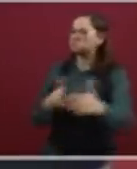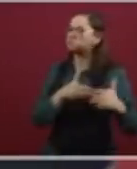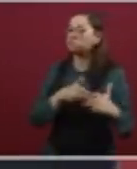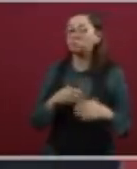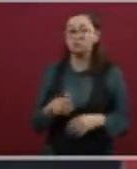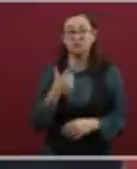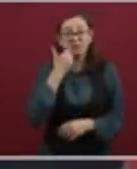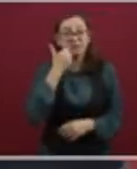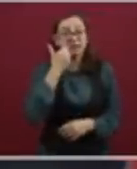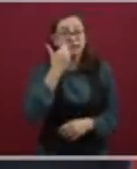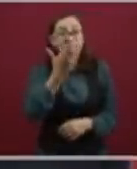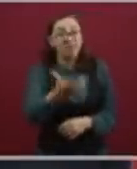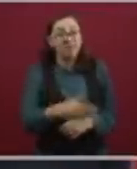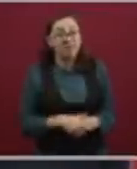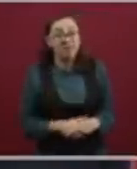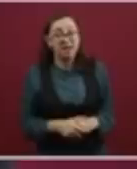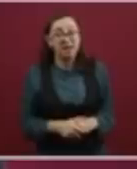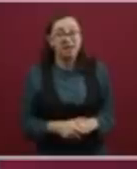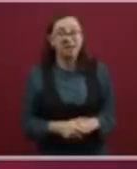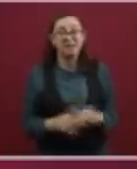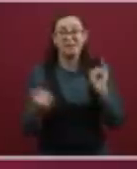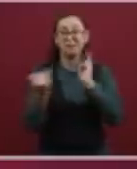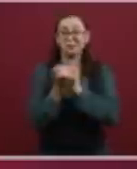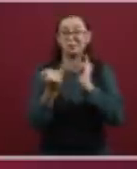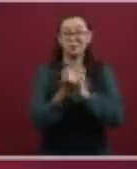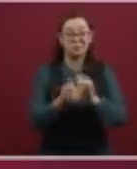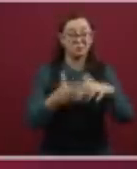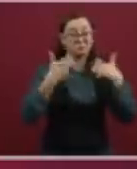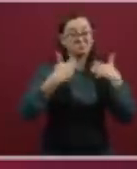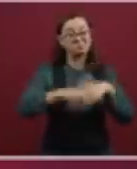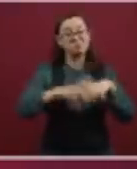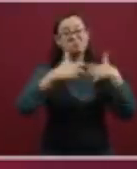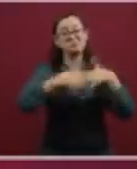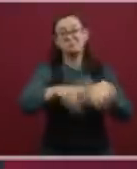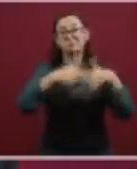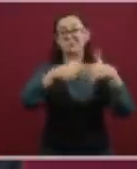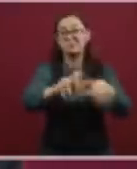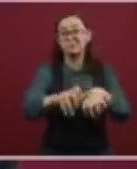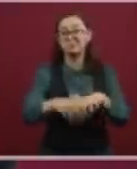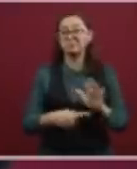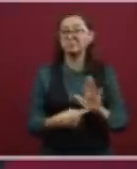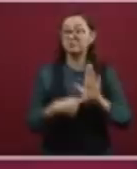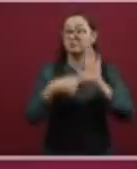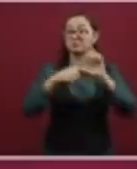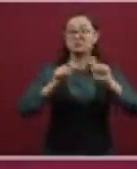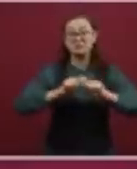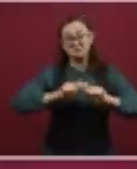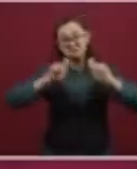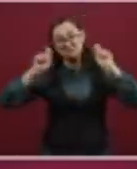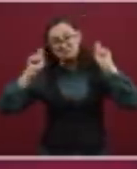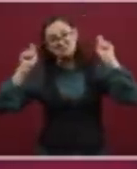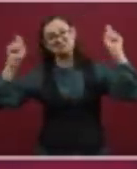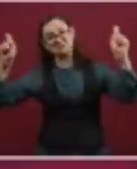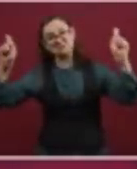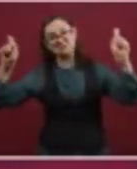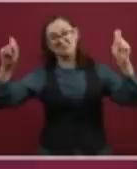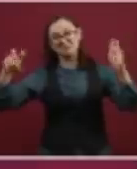Y hasta en una marcha que hicieron de protesta, sacaron cartelones